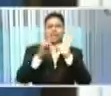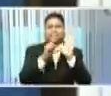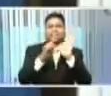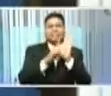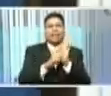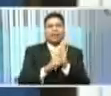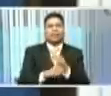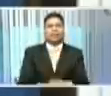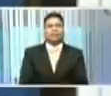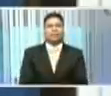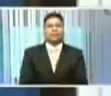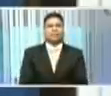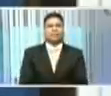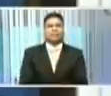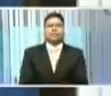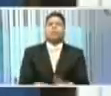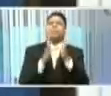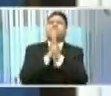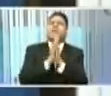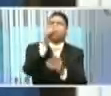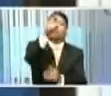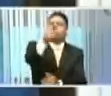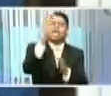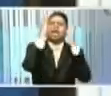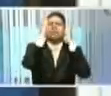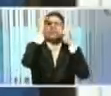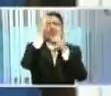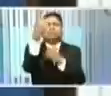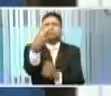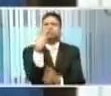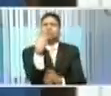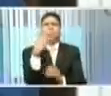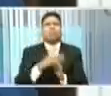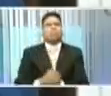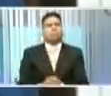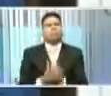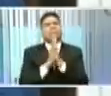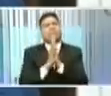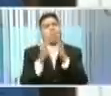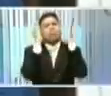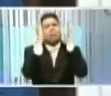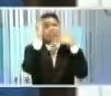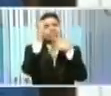Compadre, vamos a concentrarnos, compadre, concéntrate, concéntrate.